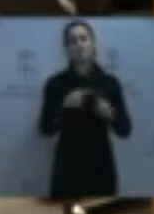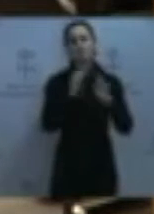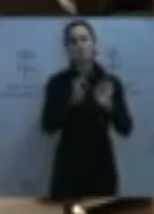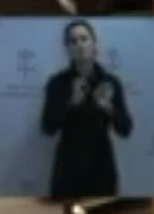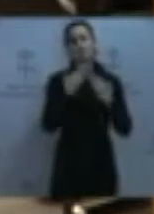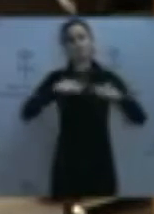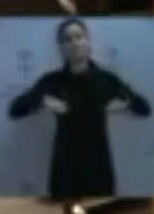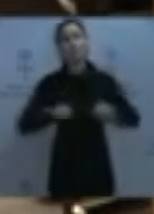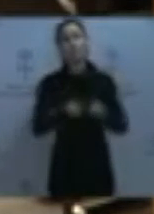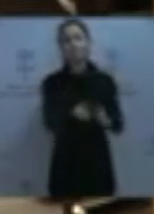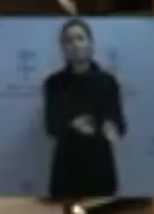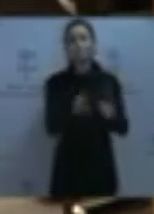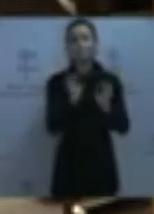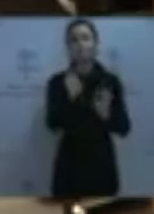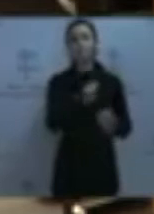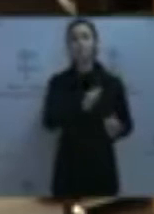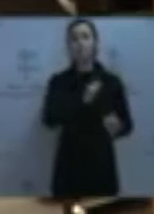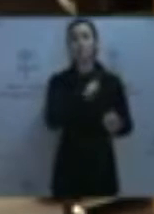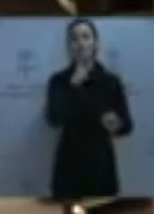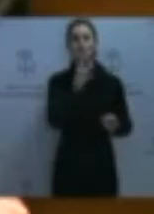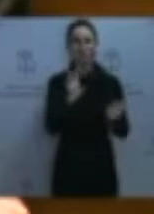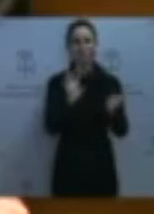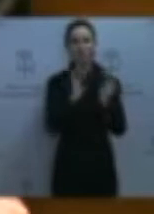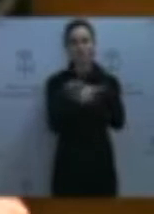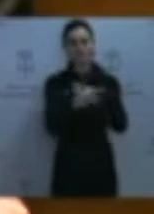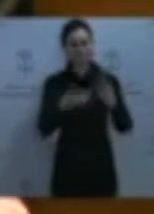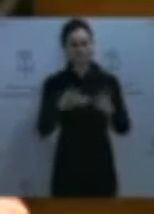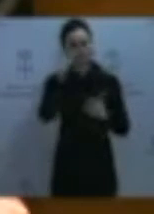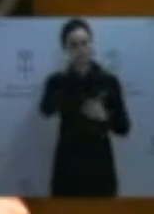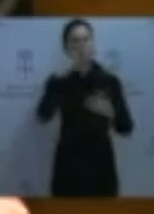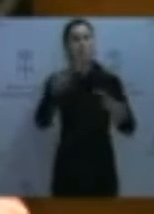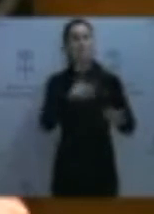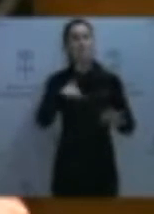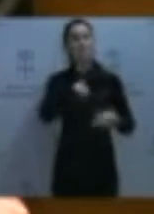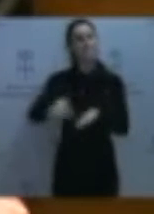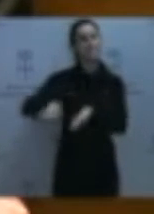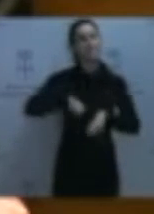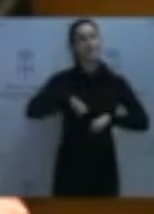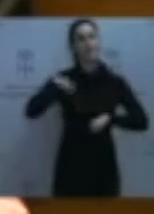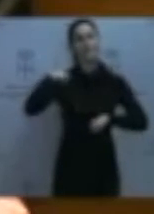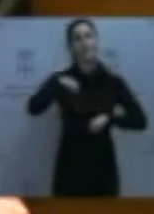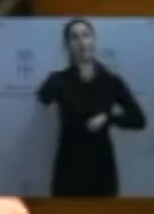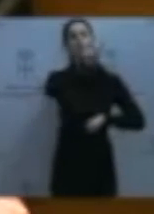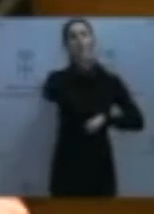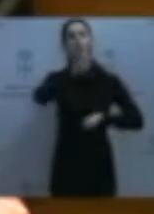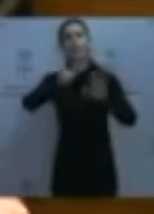las cifras a nivel y el promedio a nivel estatal vaya en la dirección contraria. Lo que le tendría que preocupar como presidente no son esos 136 de